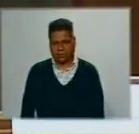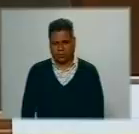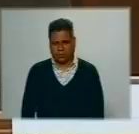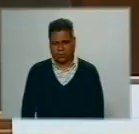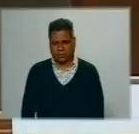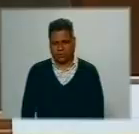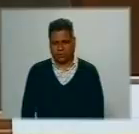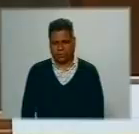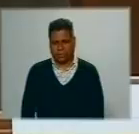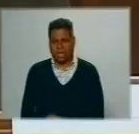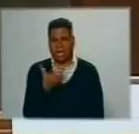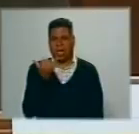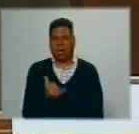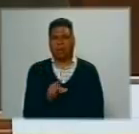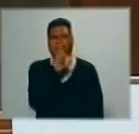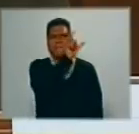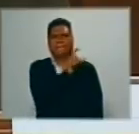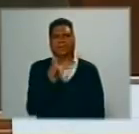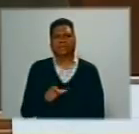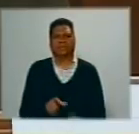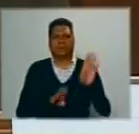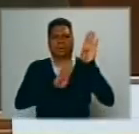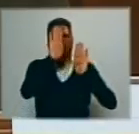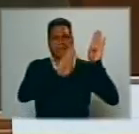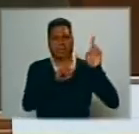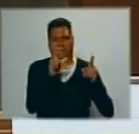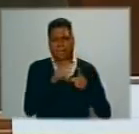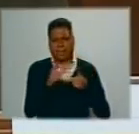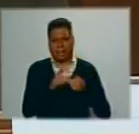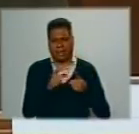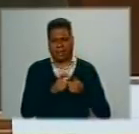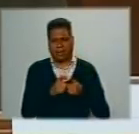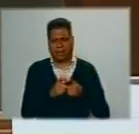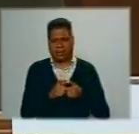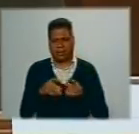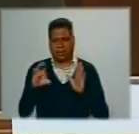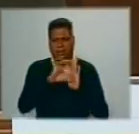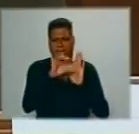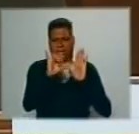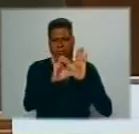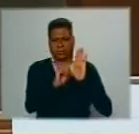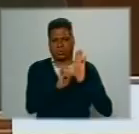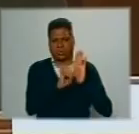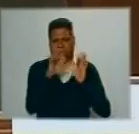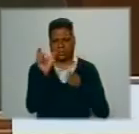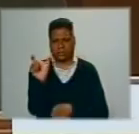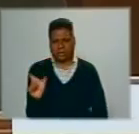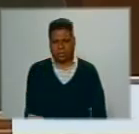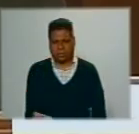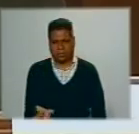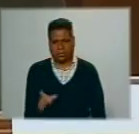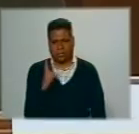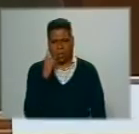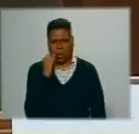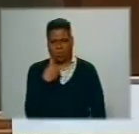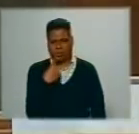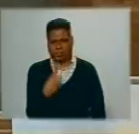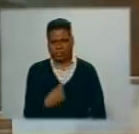punto vamos a darle la palabra al presidente de la comisión, el constituyente Piñate. Puede hacer uso de la tribuna de